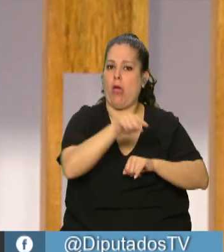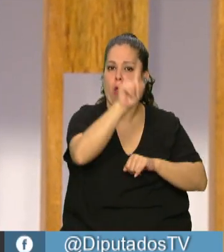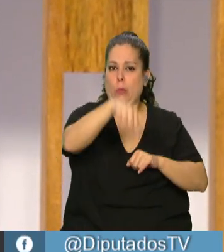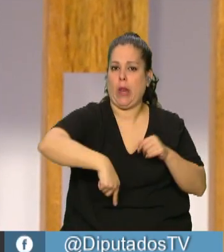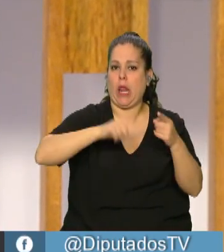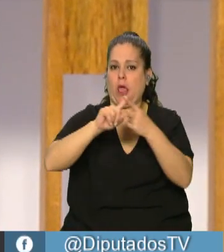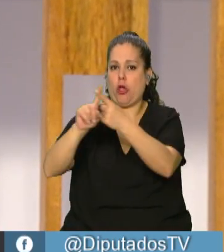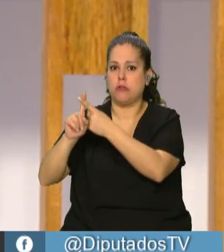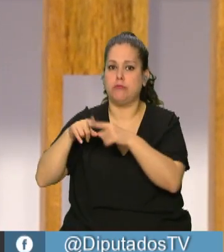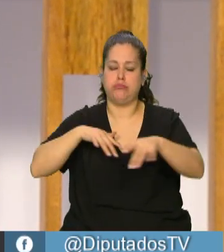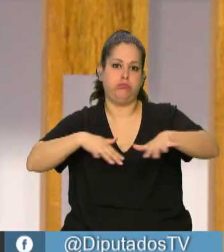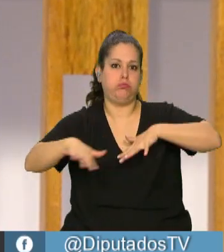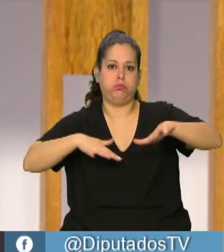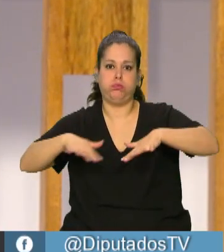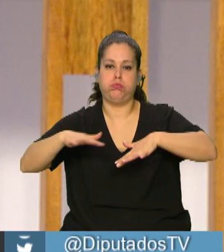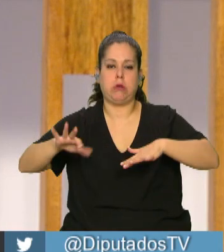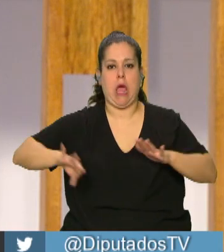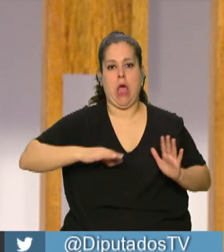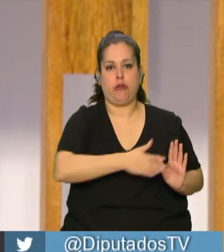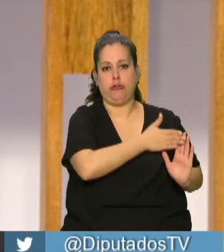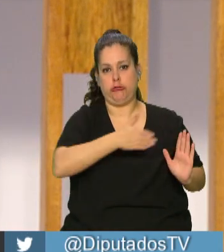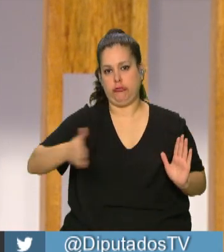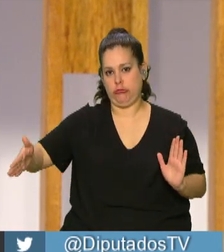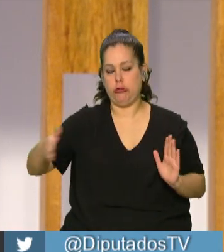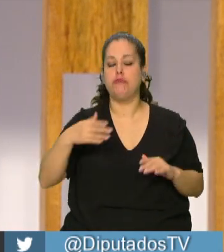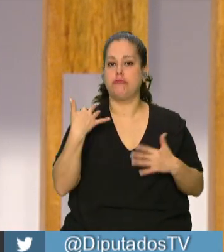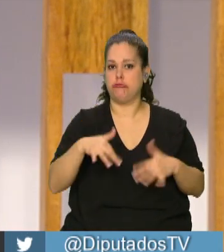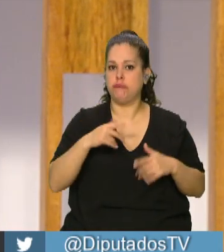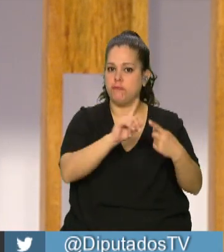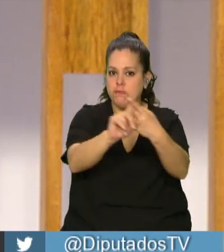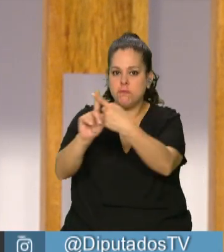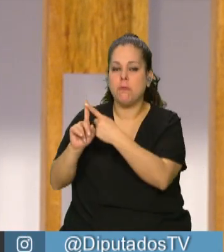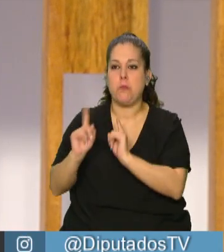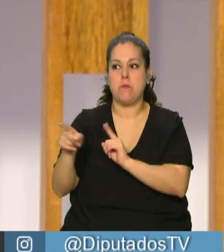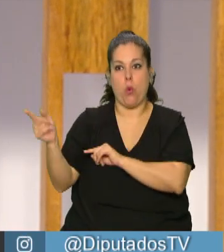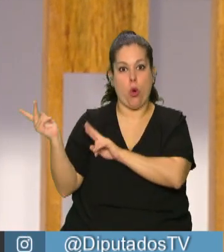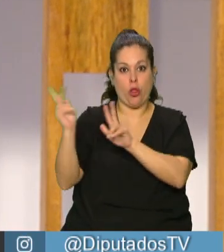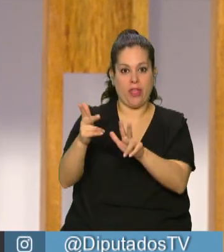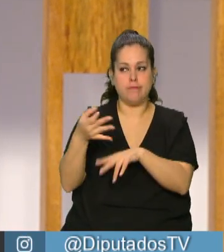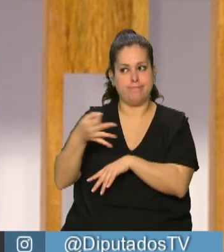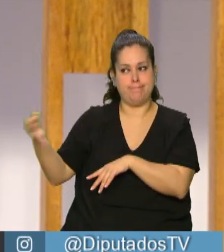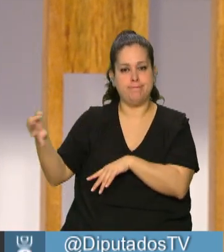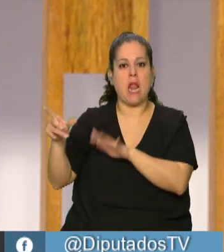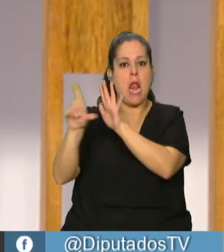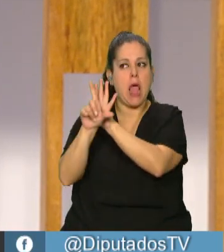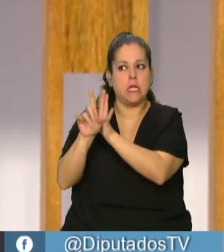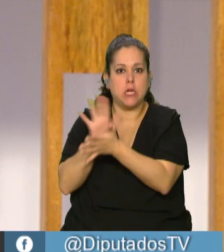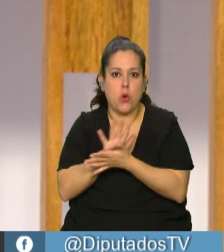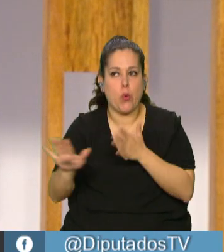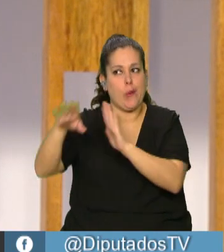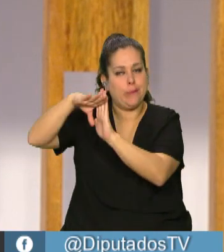una dinámica muy activa a lo largo de este año, y haciendo referencia a esto que decís de las leyes y las nuevas